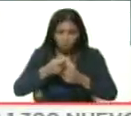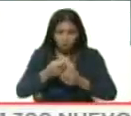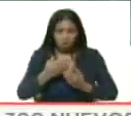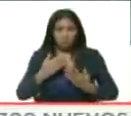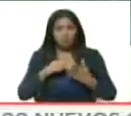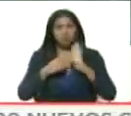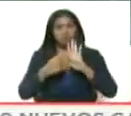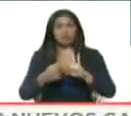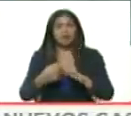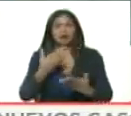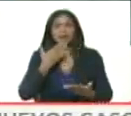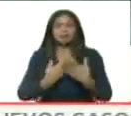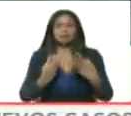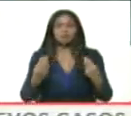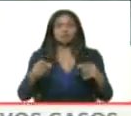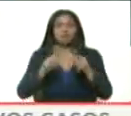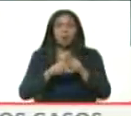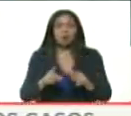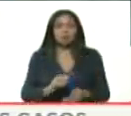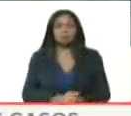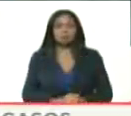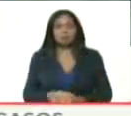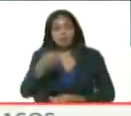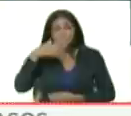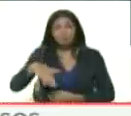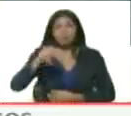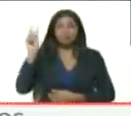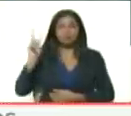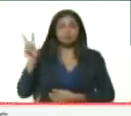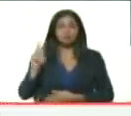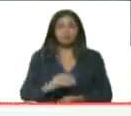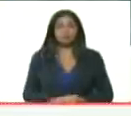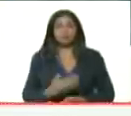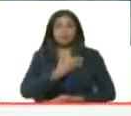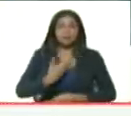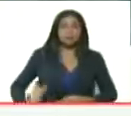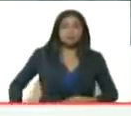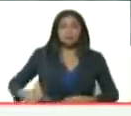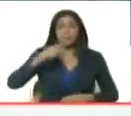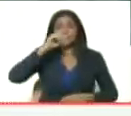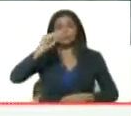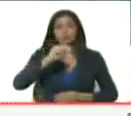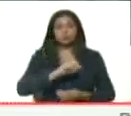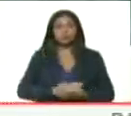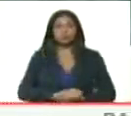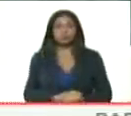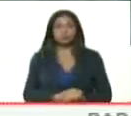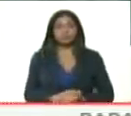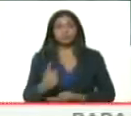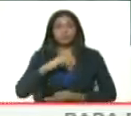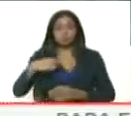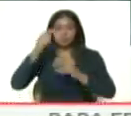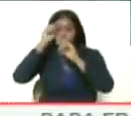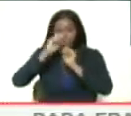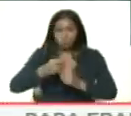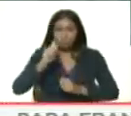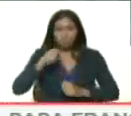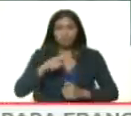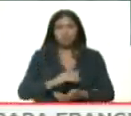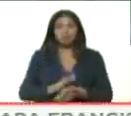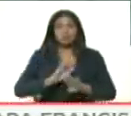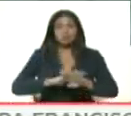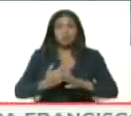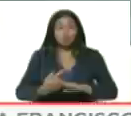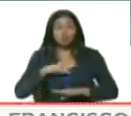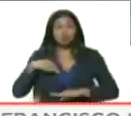del agradecimiento eterno del pueblo venezolano, del presidente Nicolás Maduro, y nuestro reconocimiento, porque